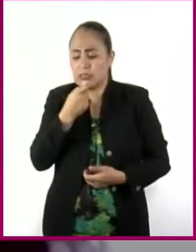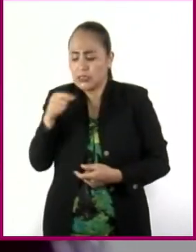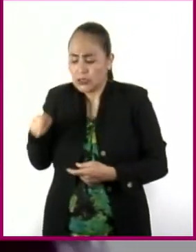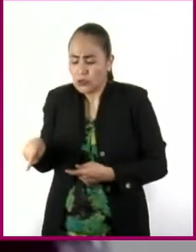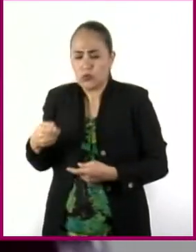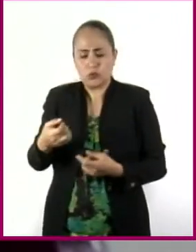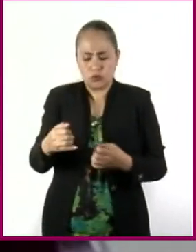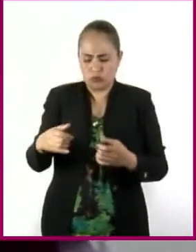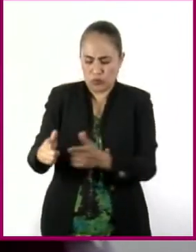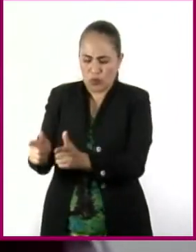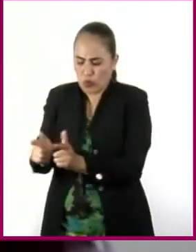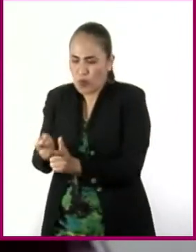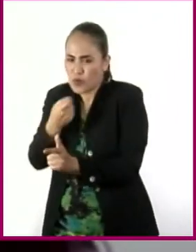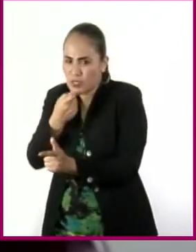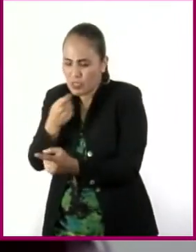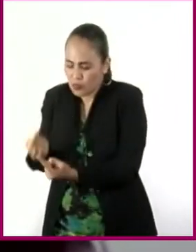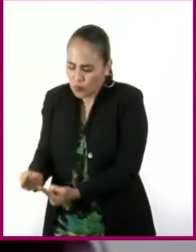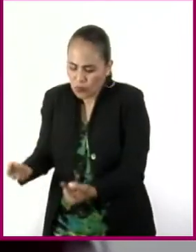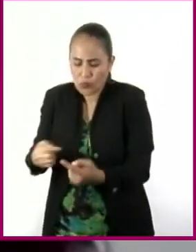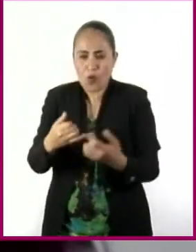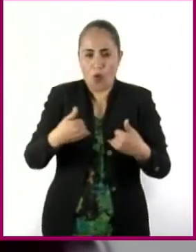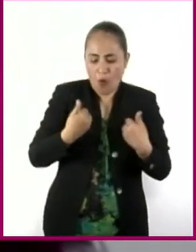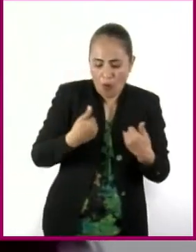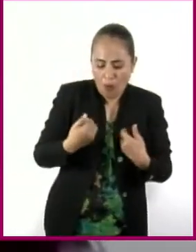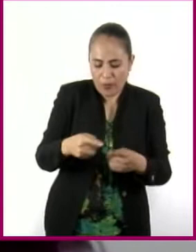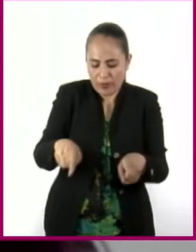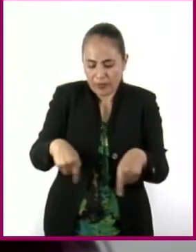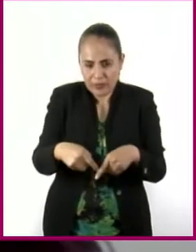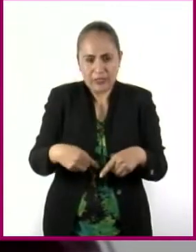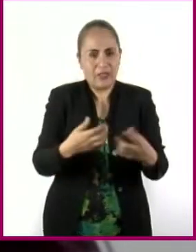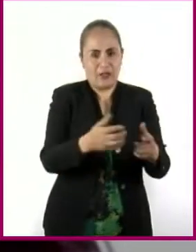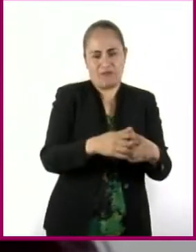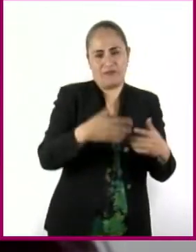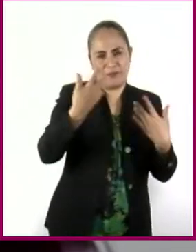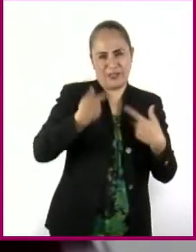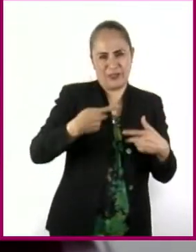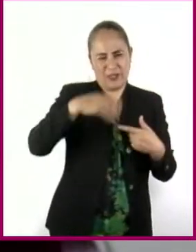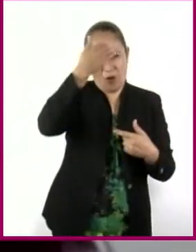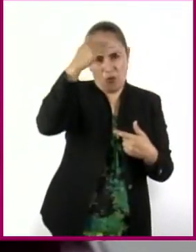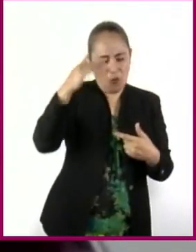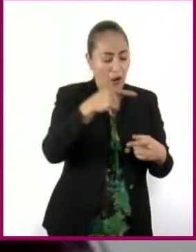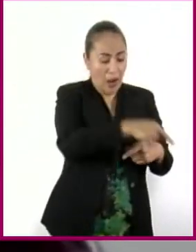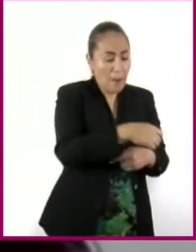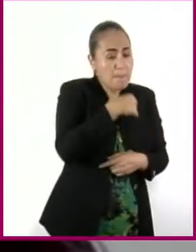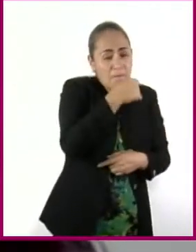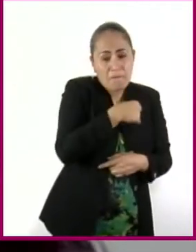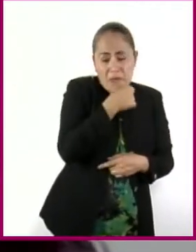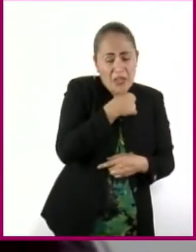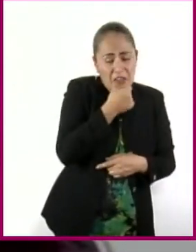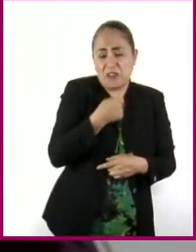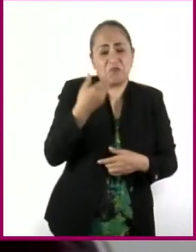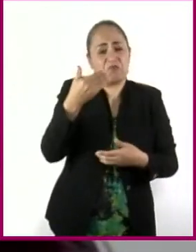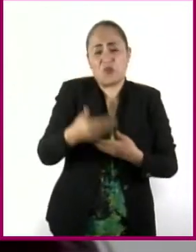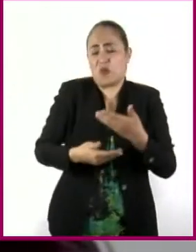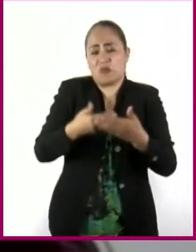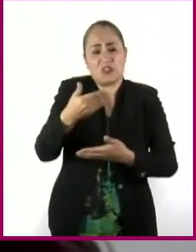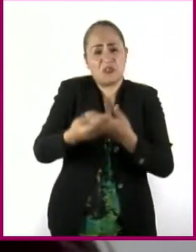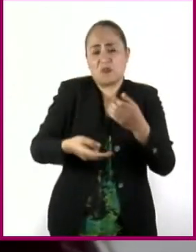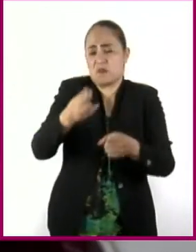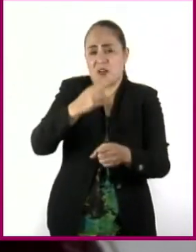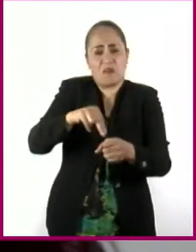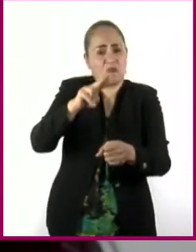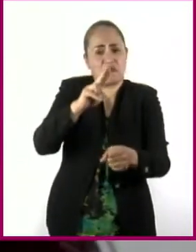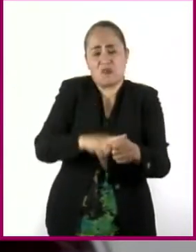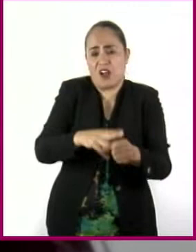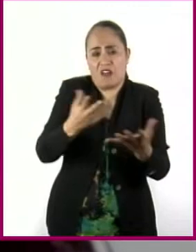juventud son etapas de la vida, la vejez también forma parte de estos procesos de vida,